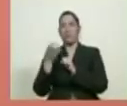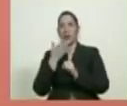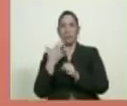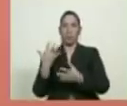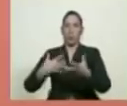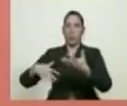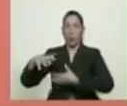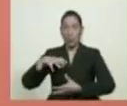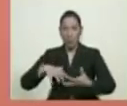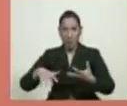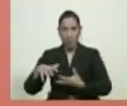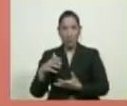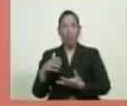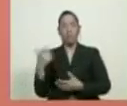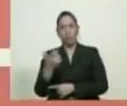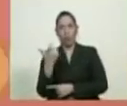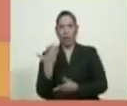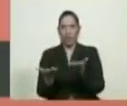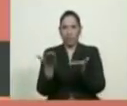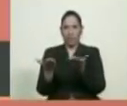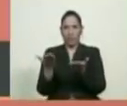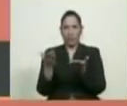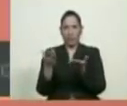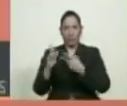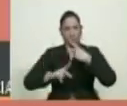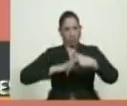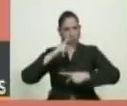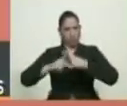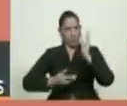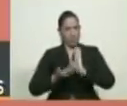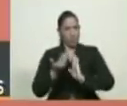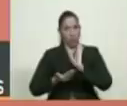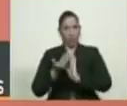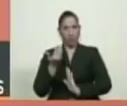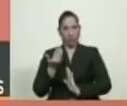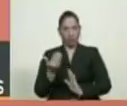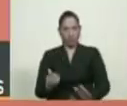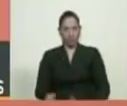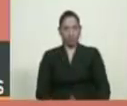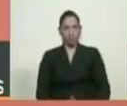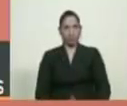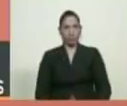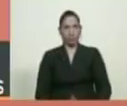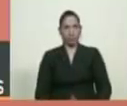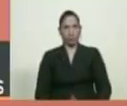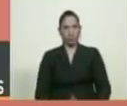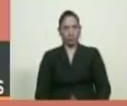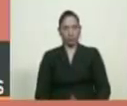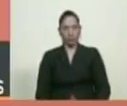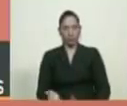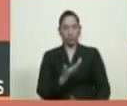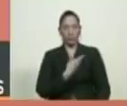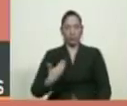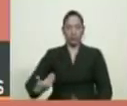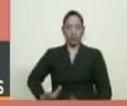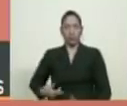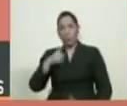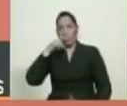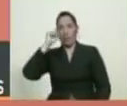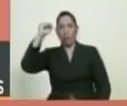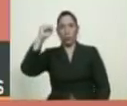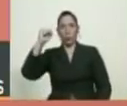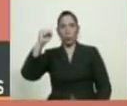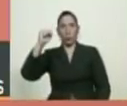es el elemento fundamental de este programa, para buscar el equilibrio, pues el presidente Nicolás Maduro, por los